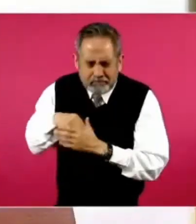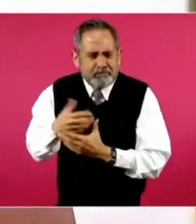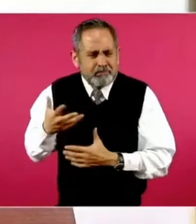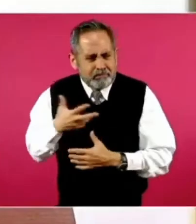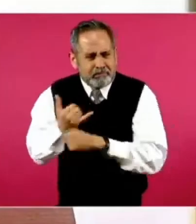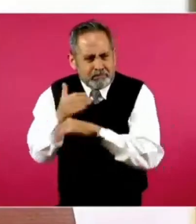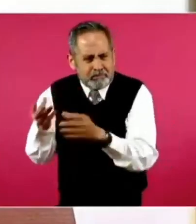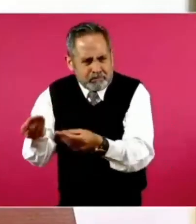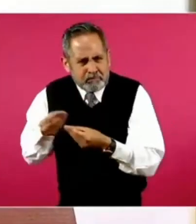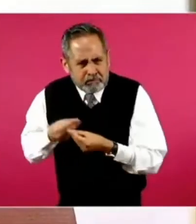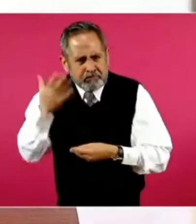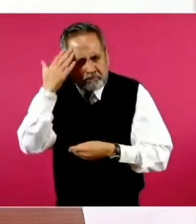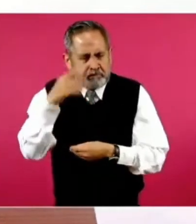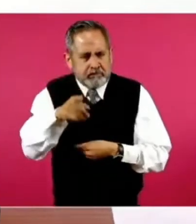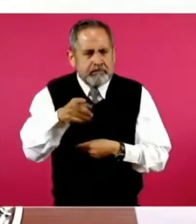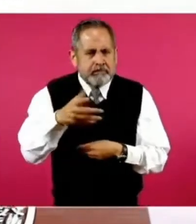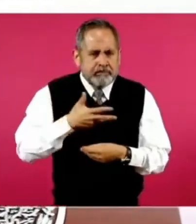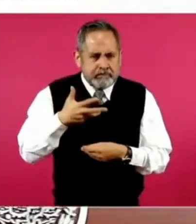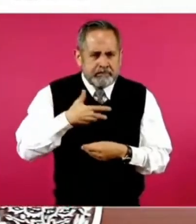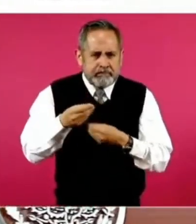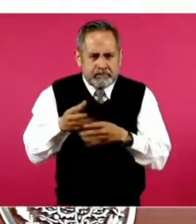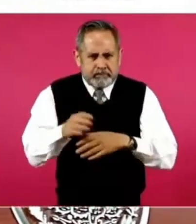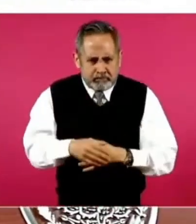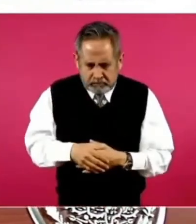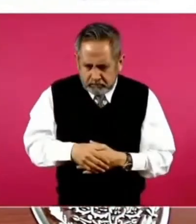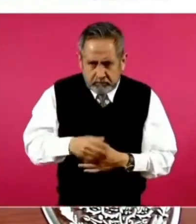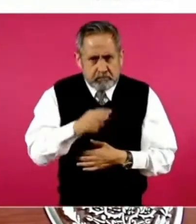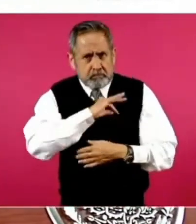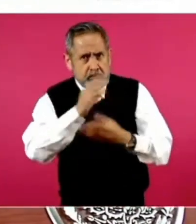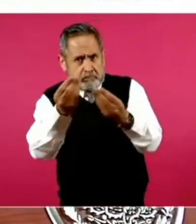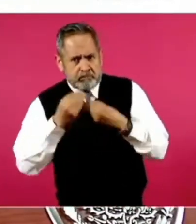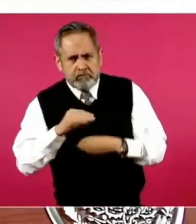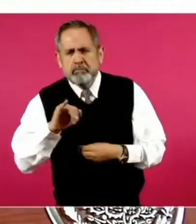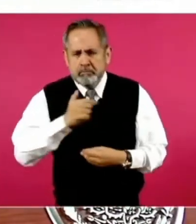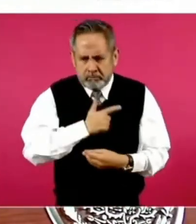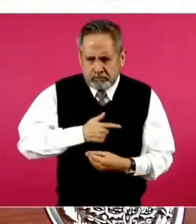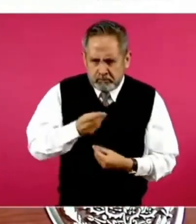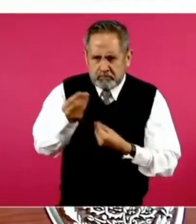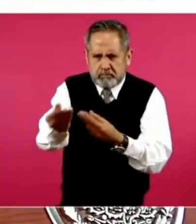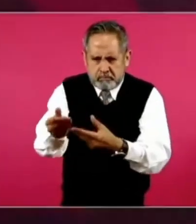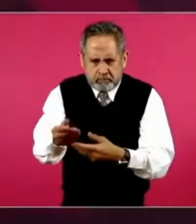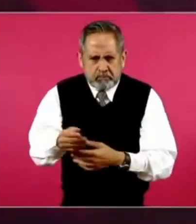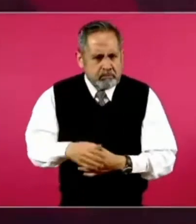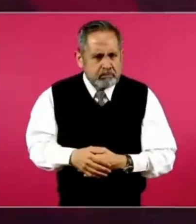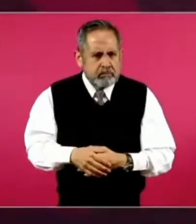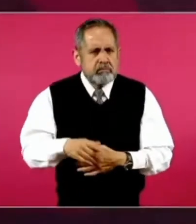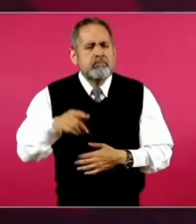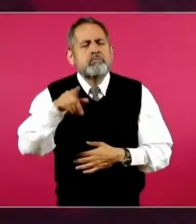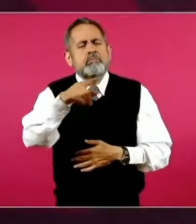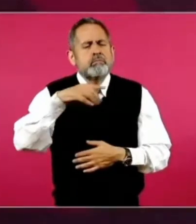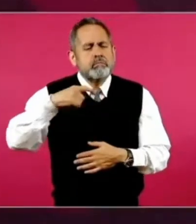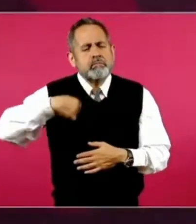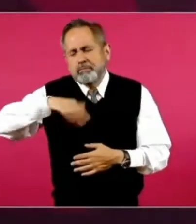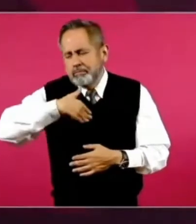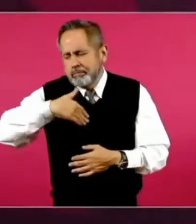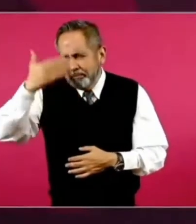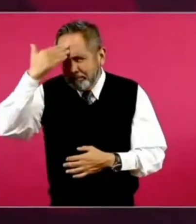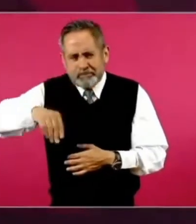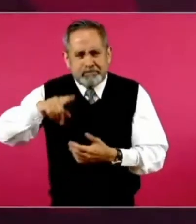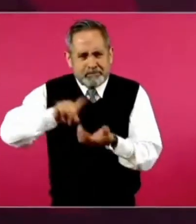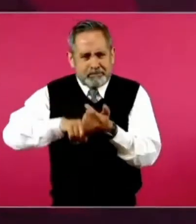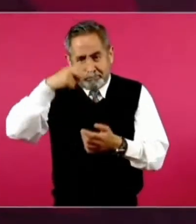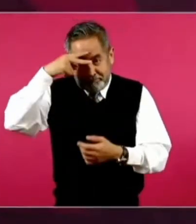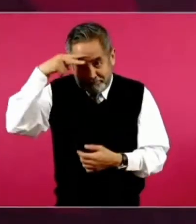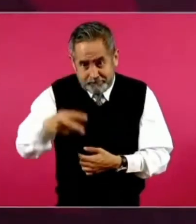información. ¿No la podrían compartir? Sí, cómo no. Nosotros sabemos, ¿sí? En México